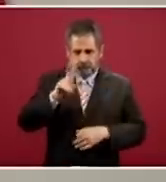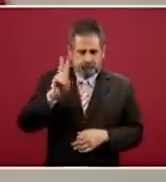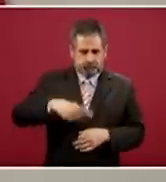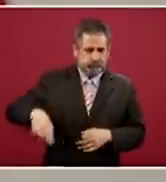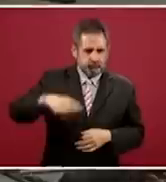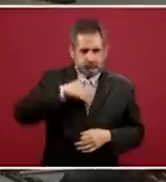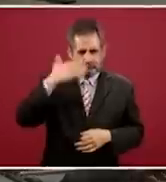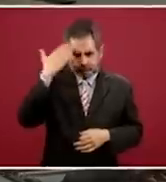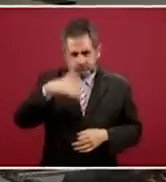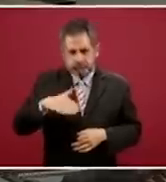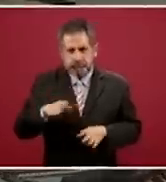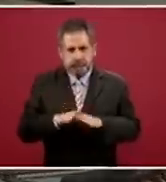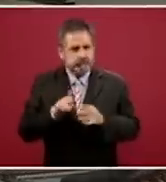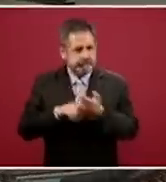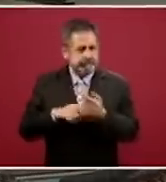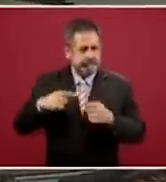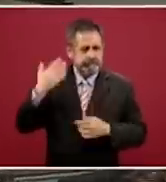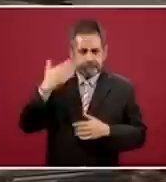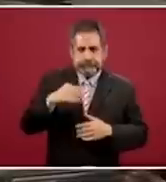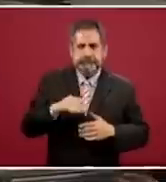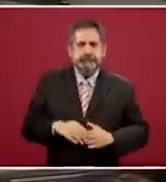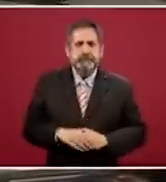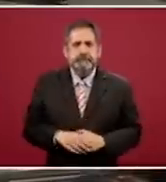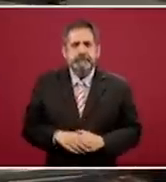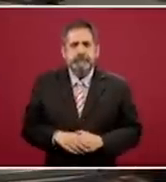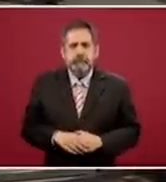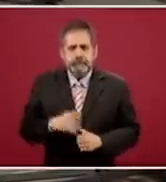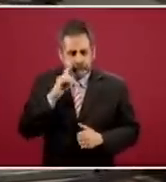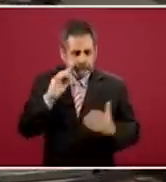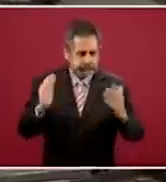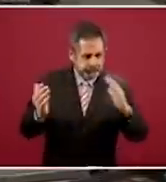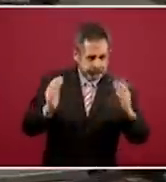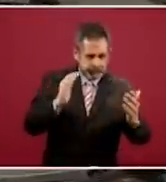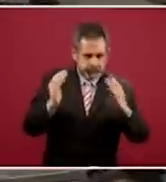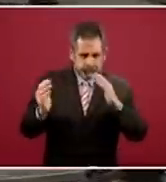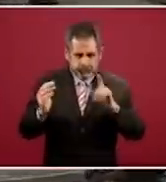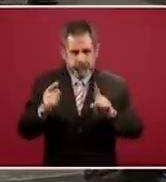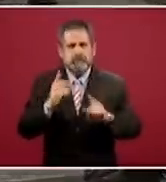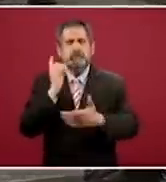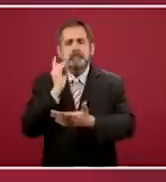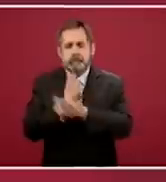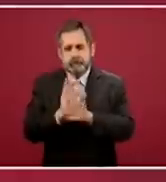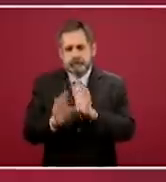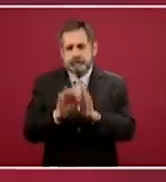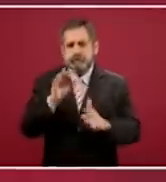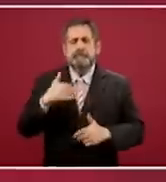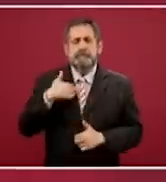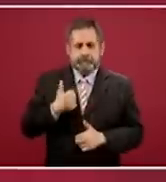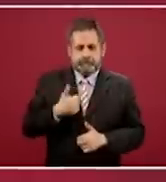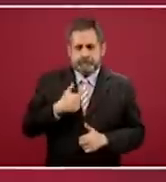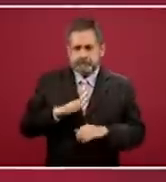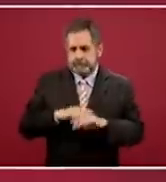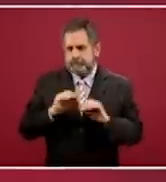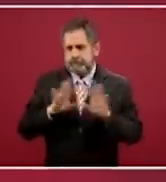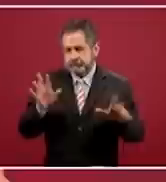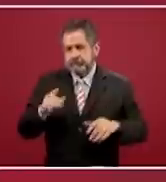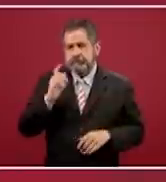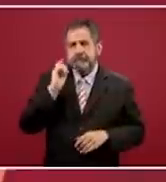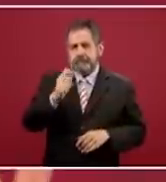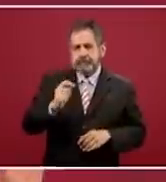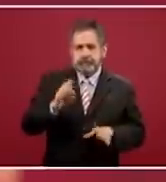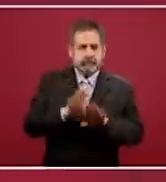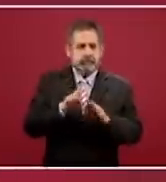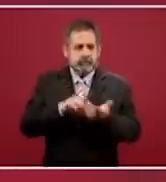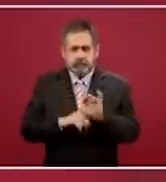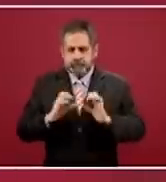hemos experimentado como personas, y va a ser una comparación de lo que puede significar la noción